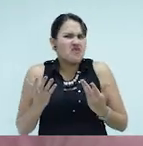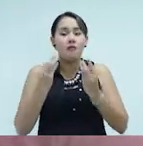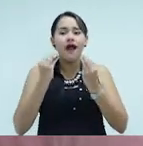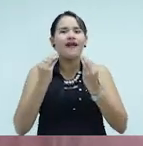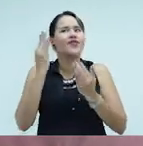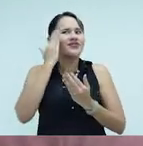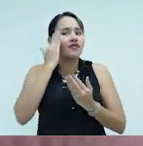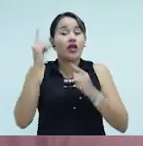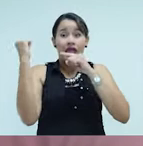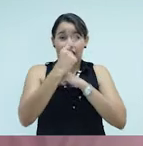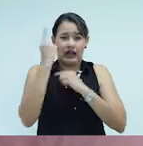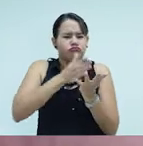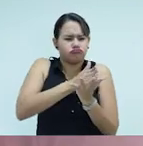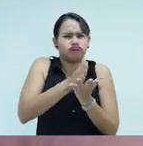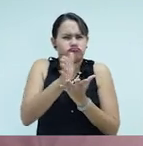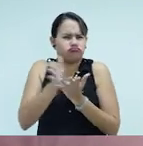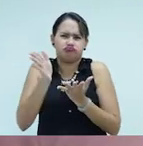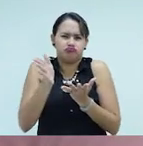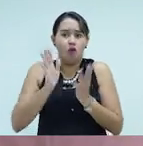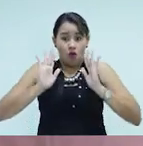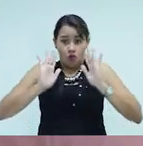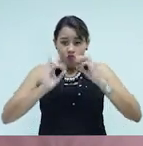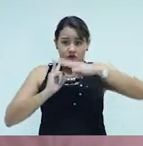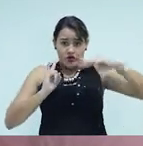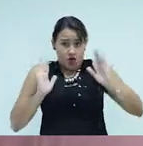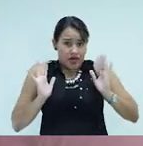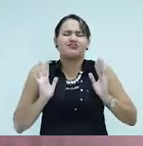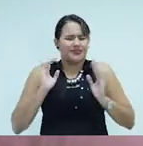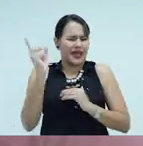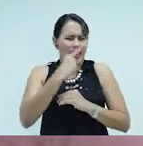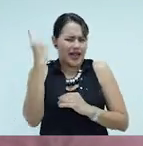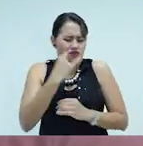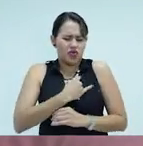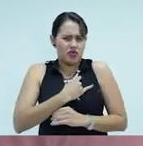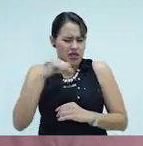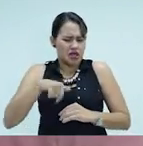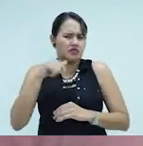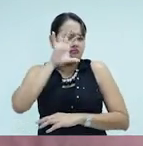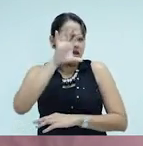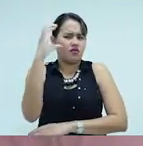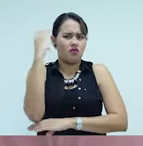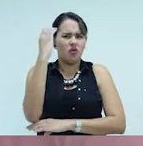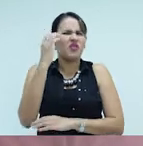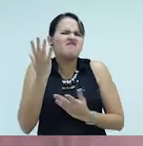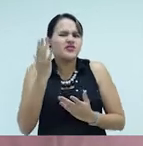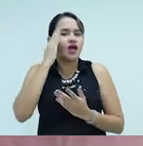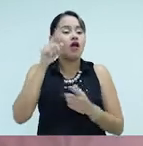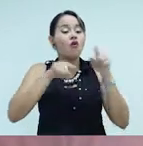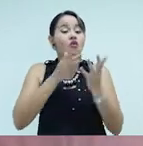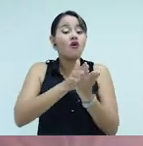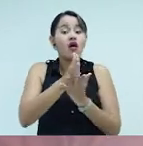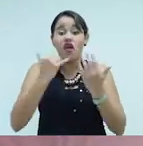cual los estudiantes de las diferentes carreras que hay en las universidades de todo el país están saliendo, con qué tipo